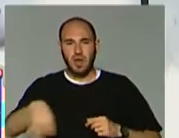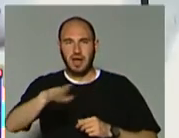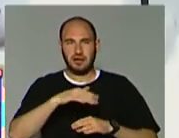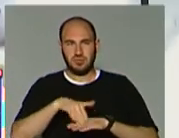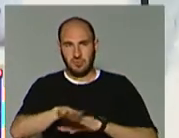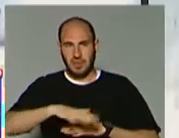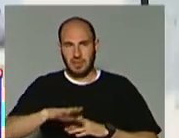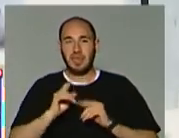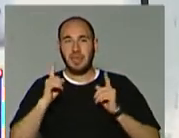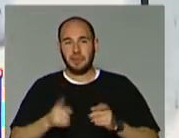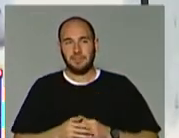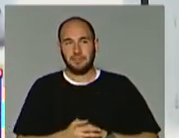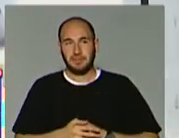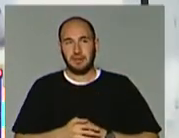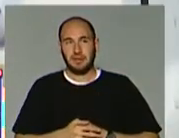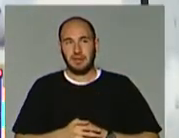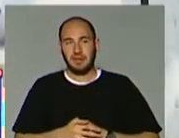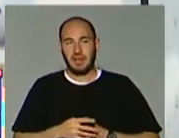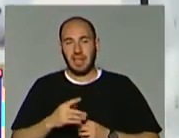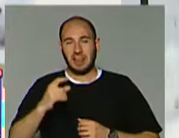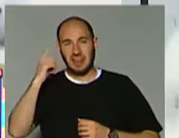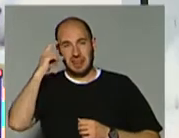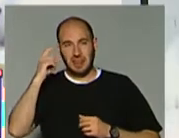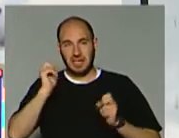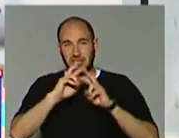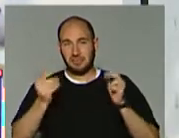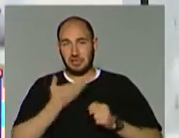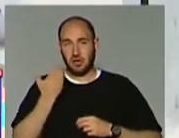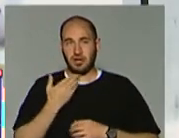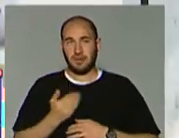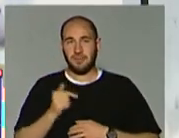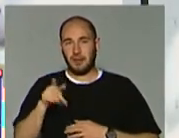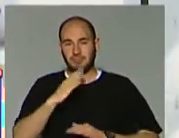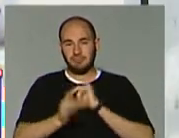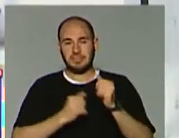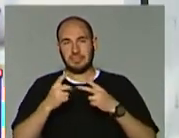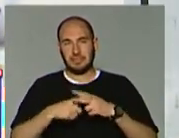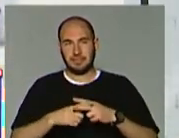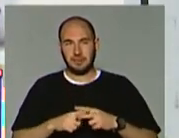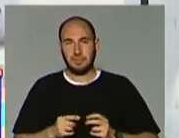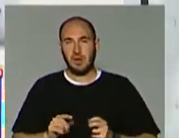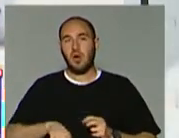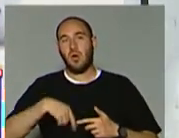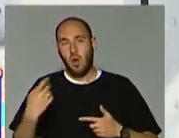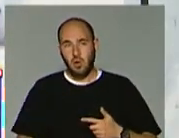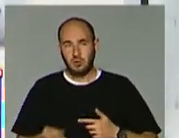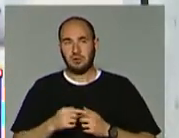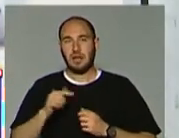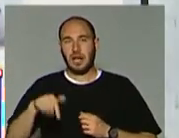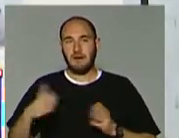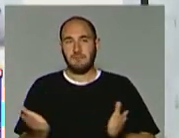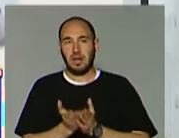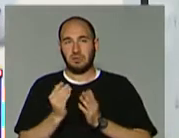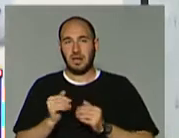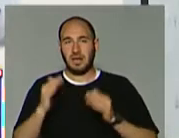ciudad y a partir de 10 ejes teóricos, él va desarrollando el taller. Por otra parte, acá en la facultad,